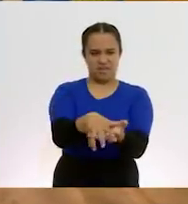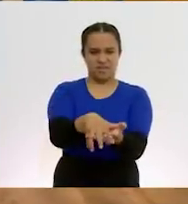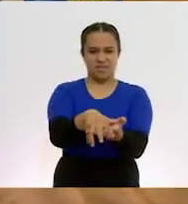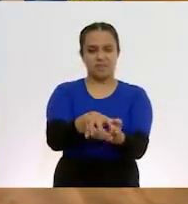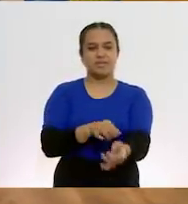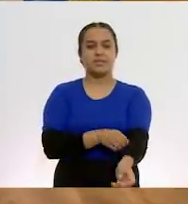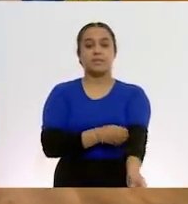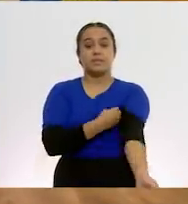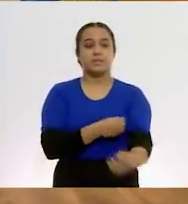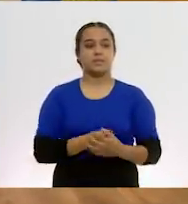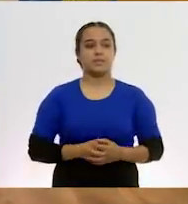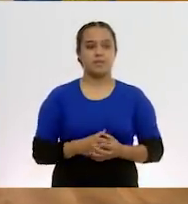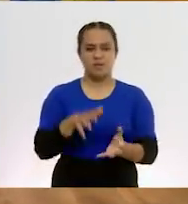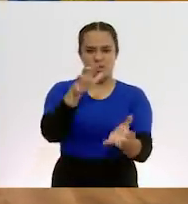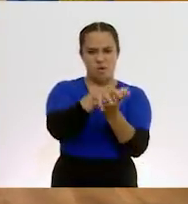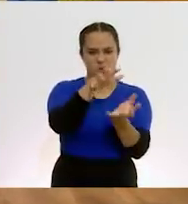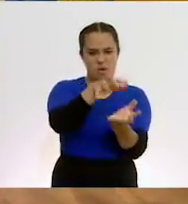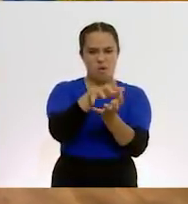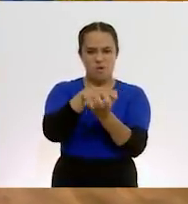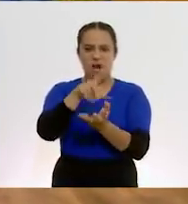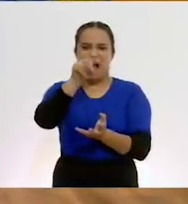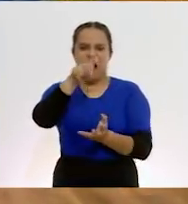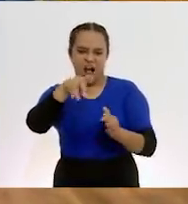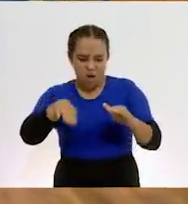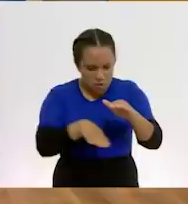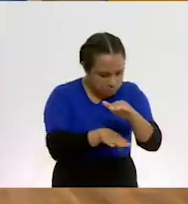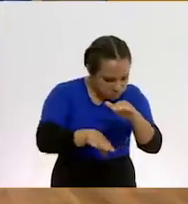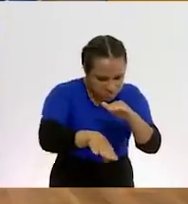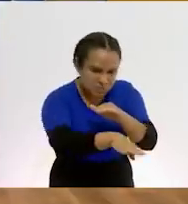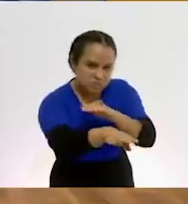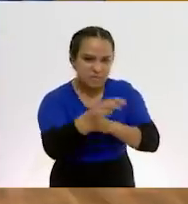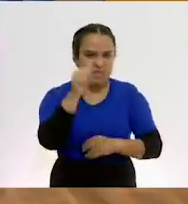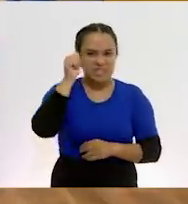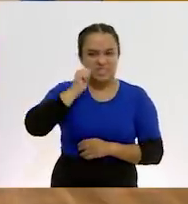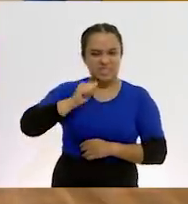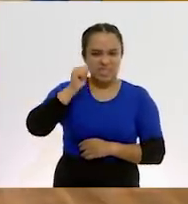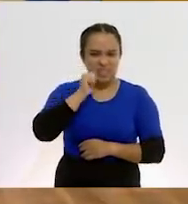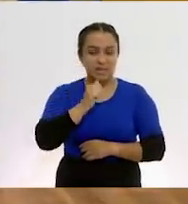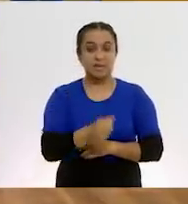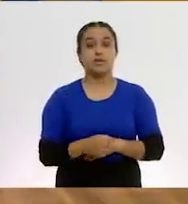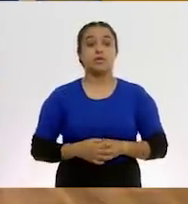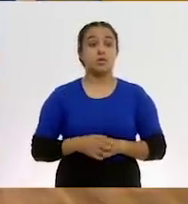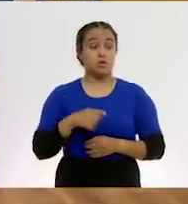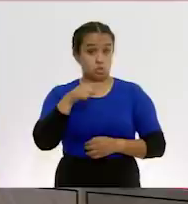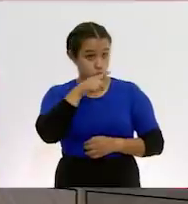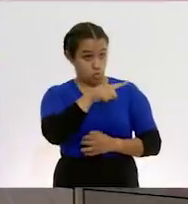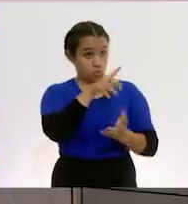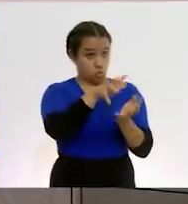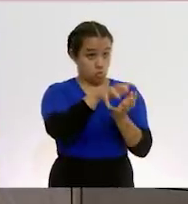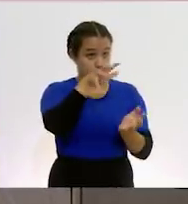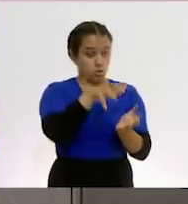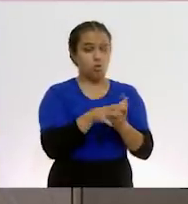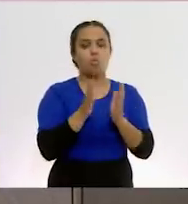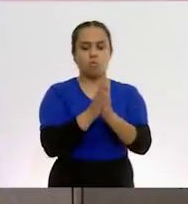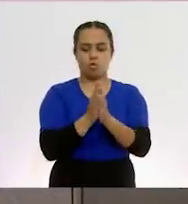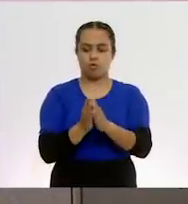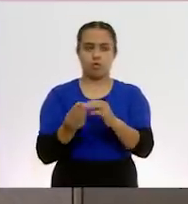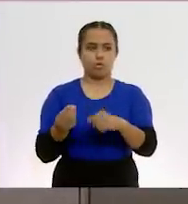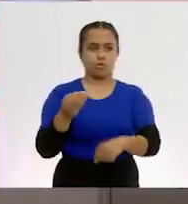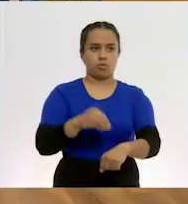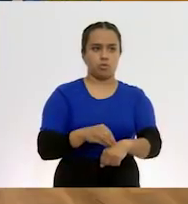Y un cocodrilo y se mueve ágil por el agua. Muy bien, te invito a que como cocodrilo coloques esta